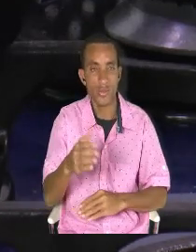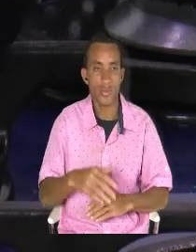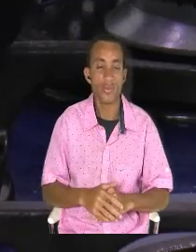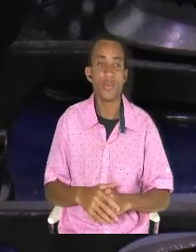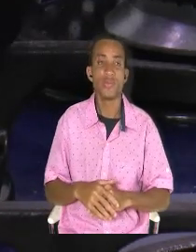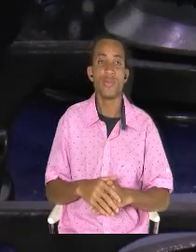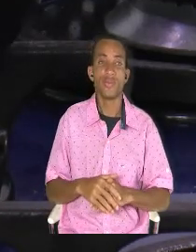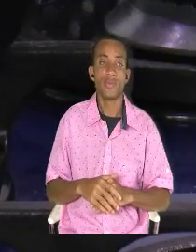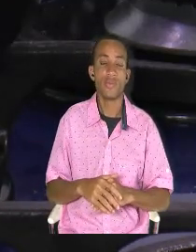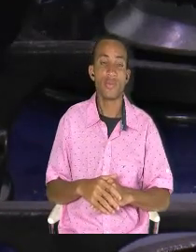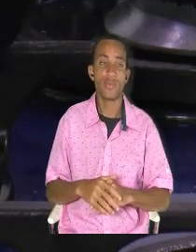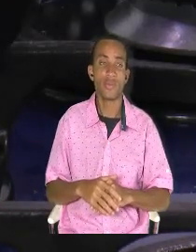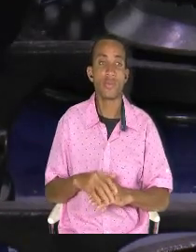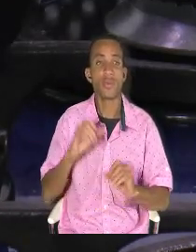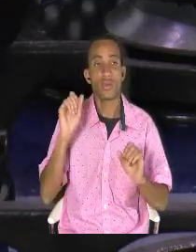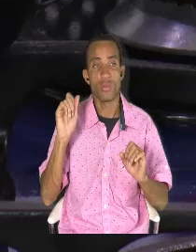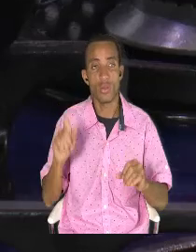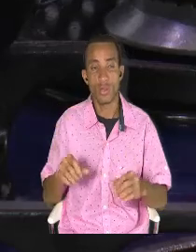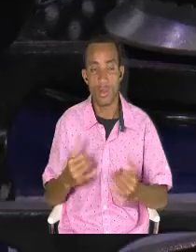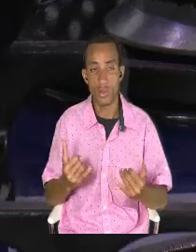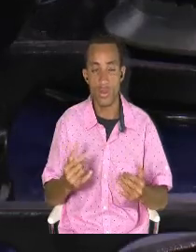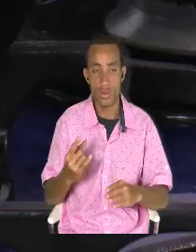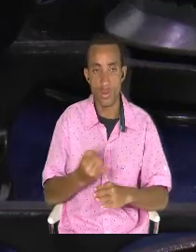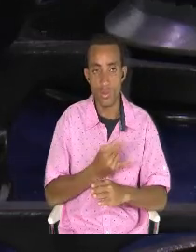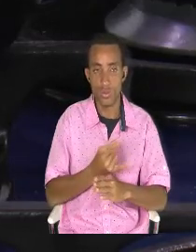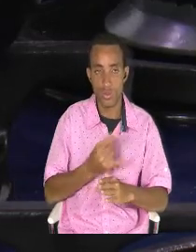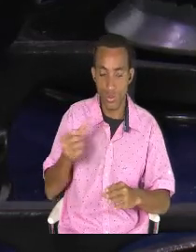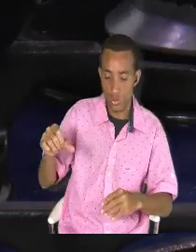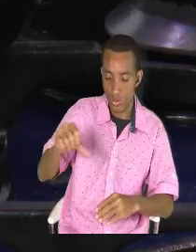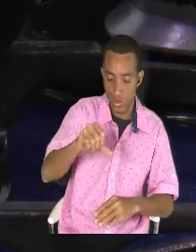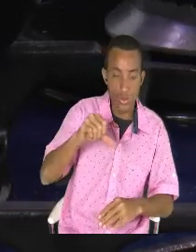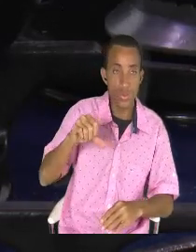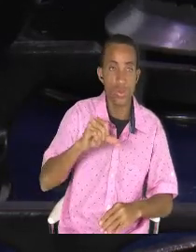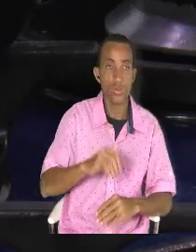pescado, es la cual la vamos a utilizar hoy, ¿sí? Entonces,